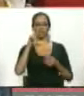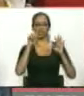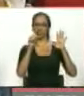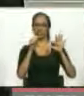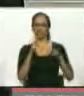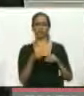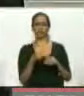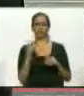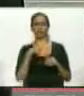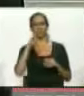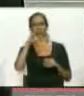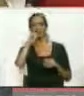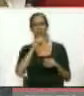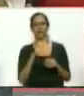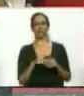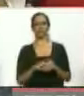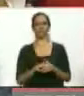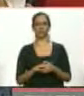55